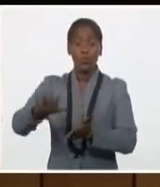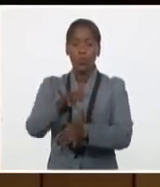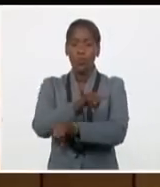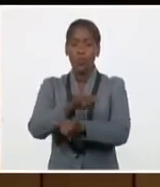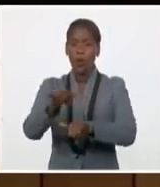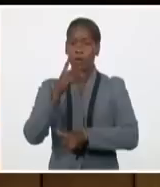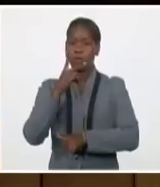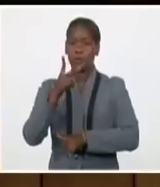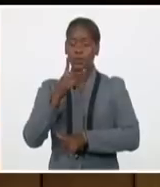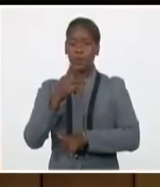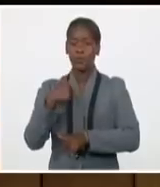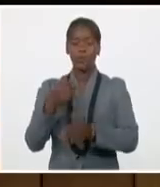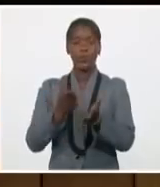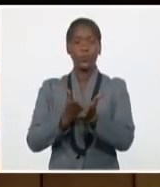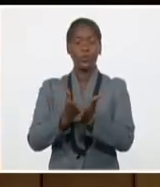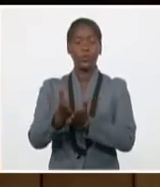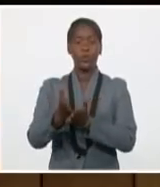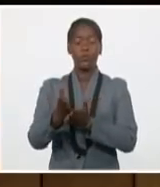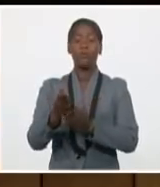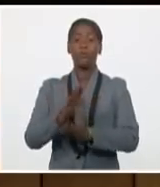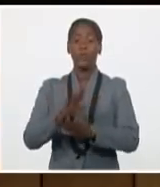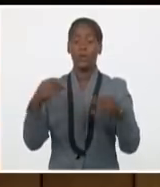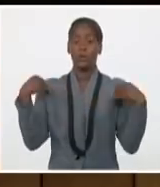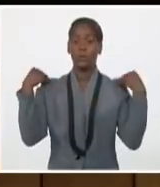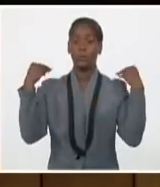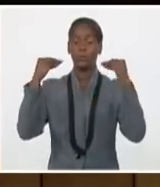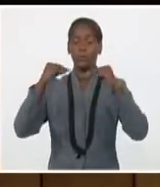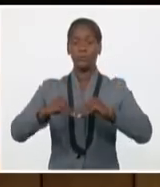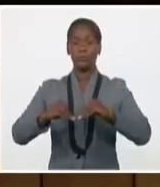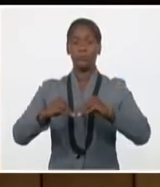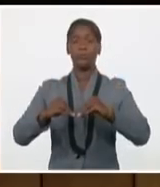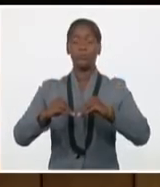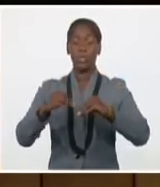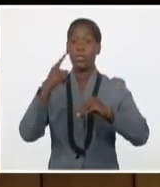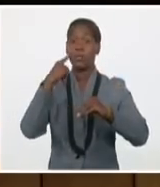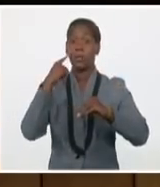organización partidista, en cuyas filas